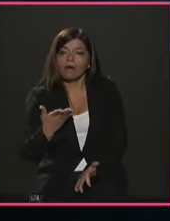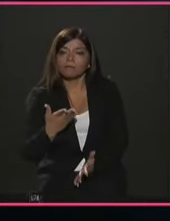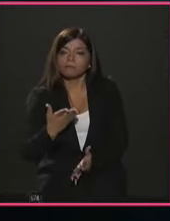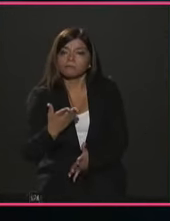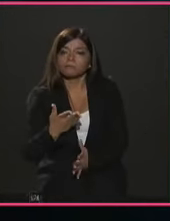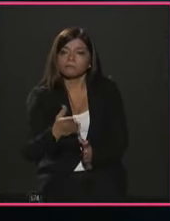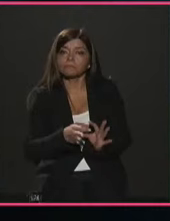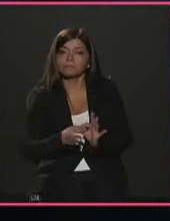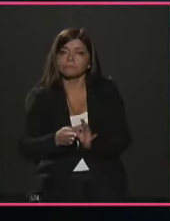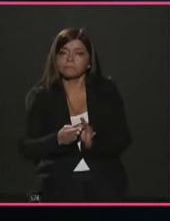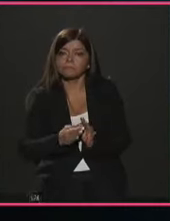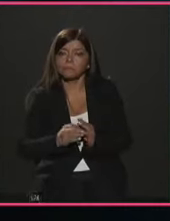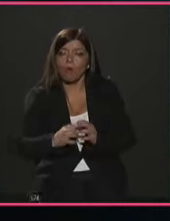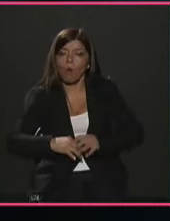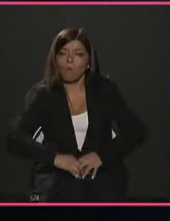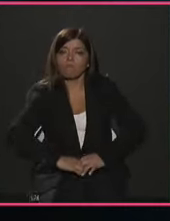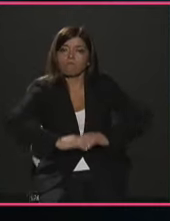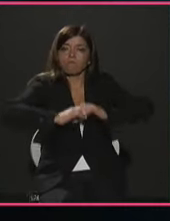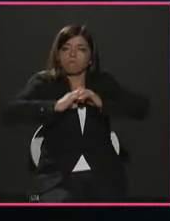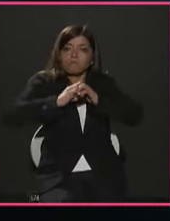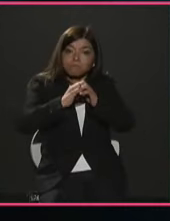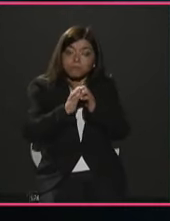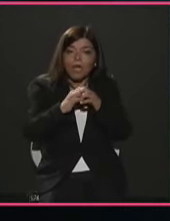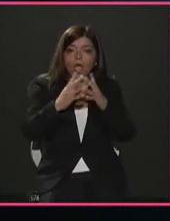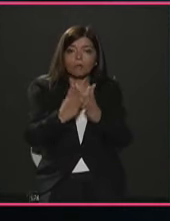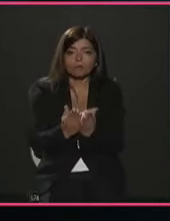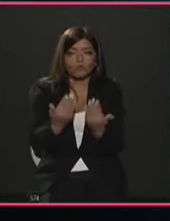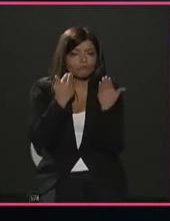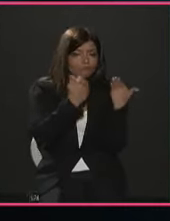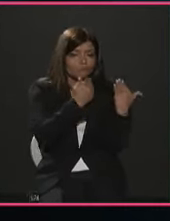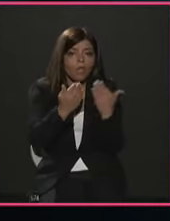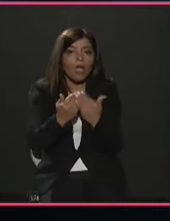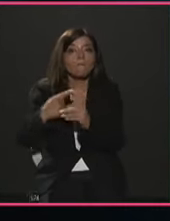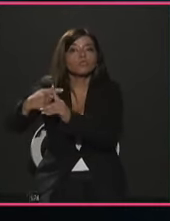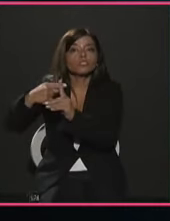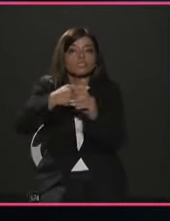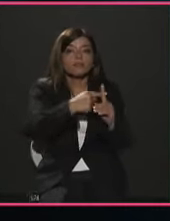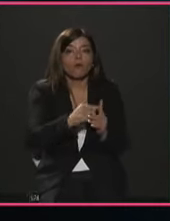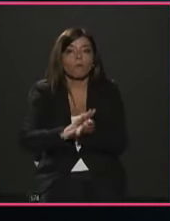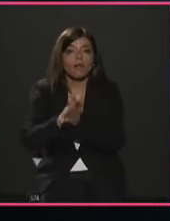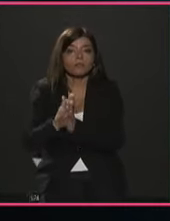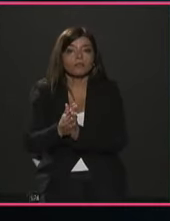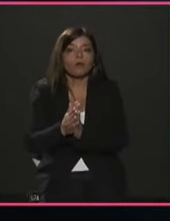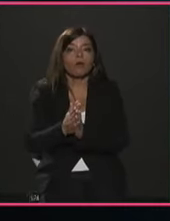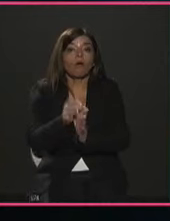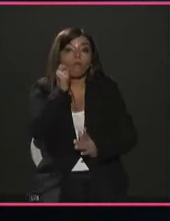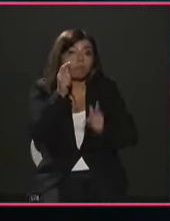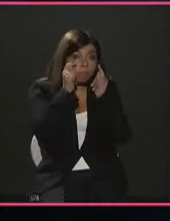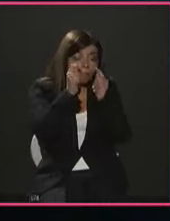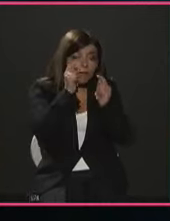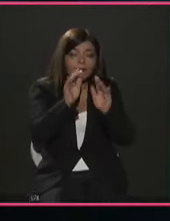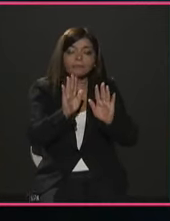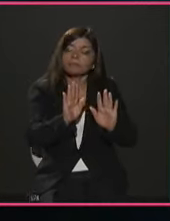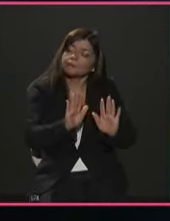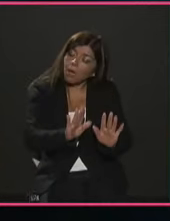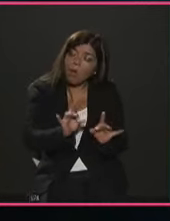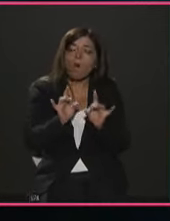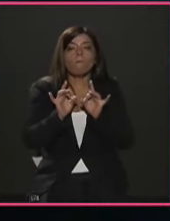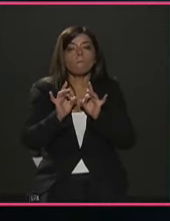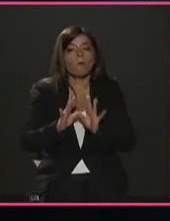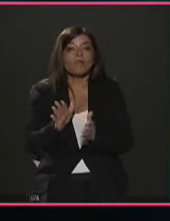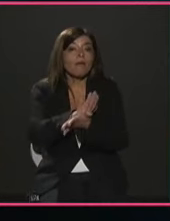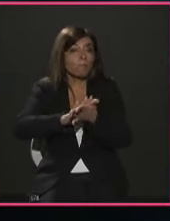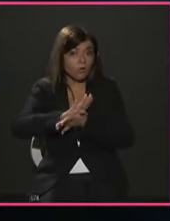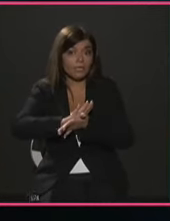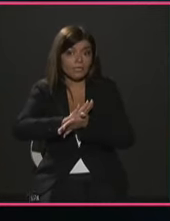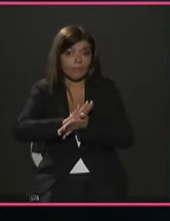potencial que es emancipatorio y es benéfico y los riesgos que tiene puede por